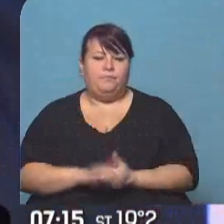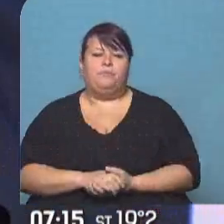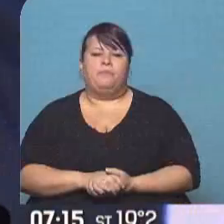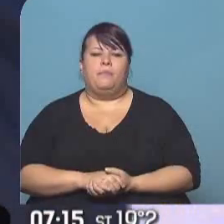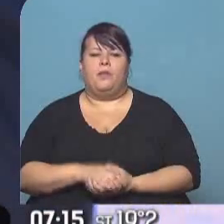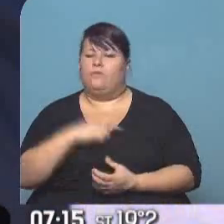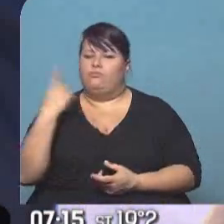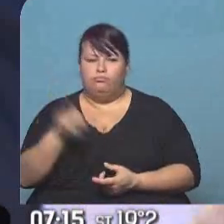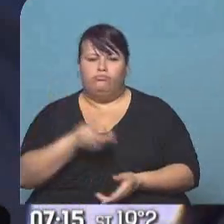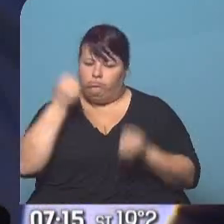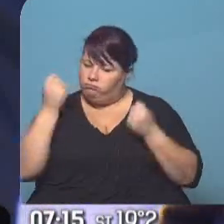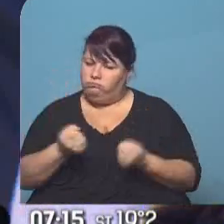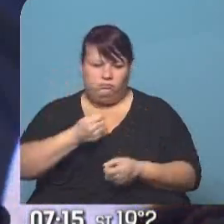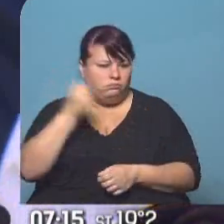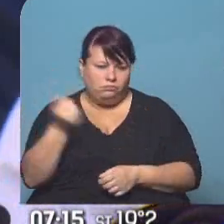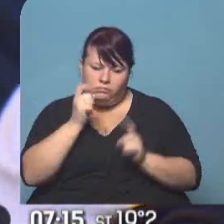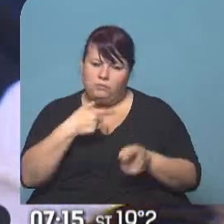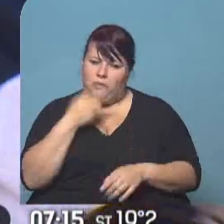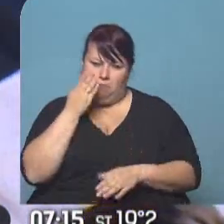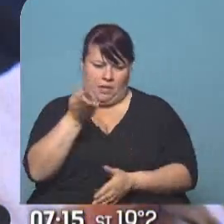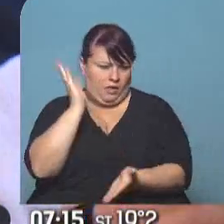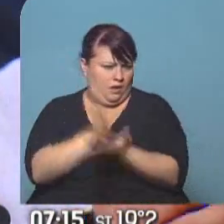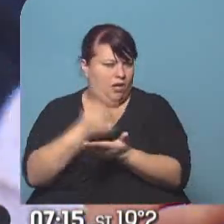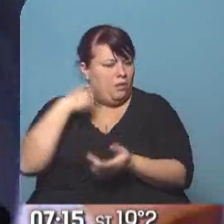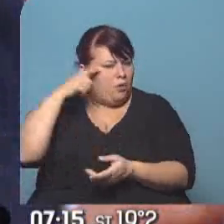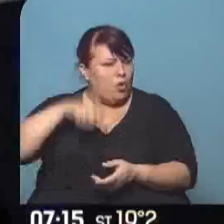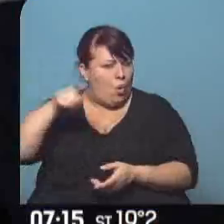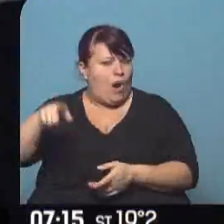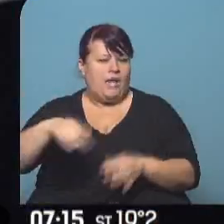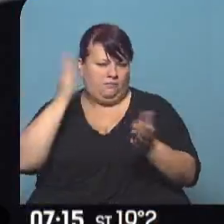estamos muy firmes con lo que pedimos y sabemos que el fallo judicial va a ser condenatorio.